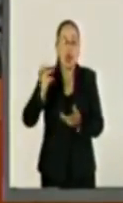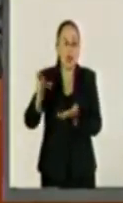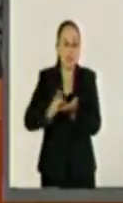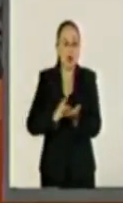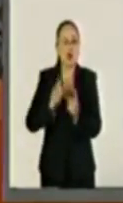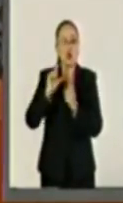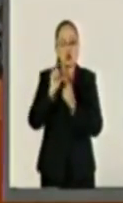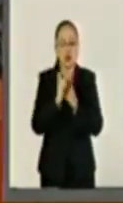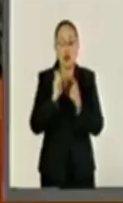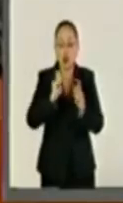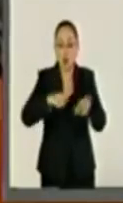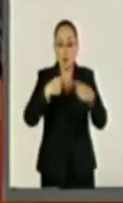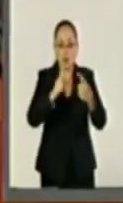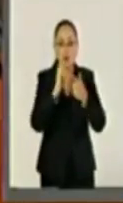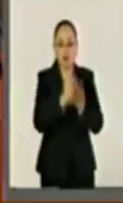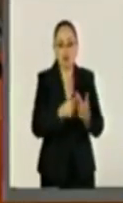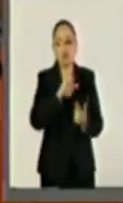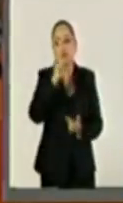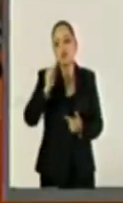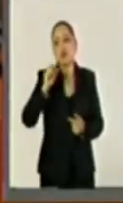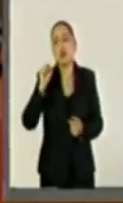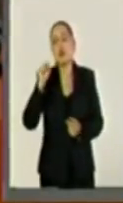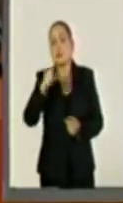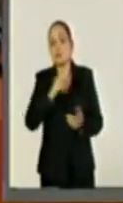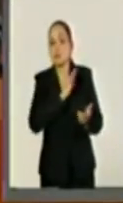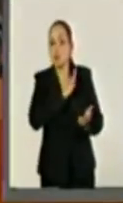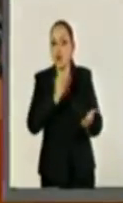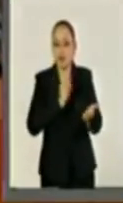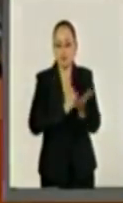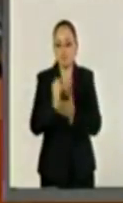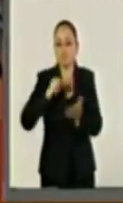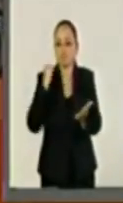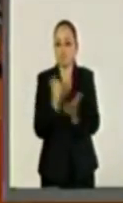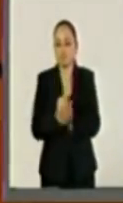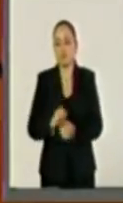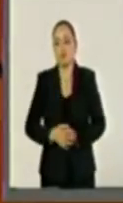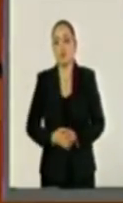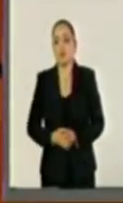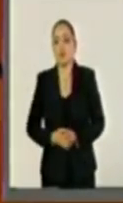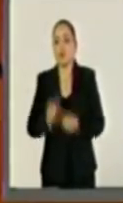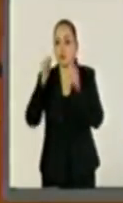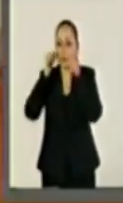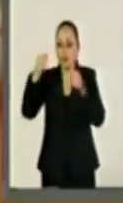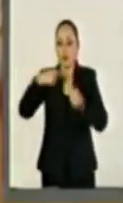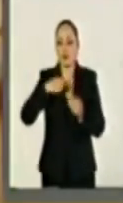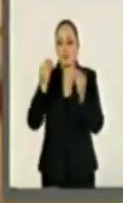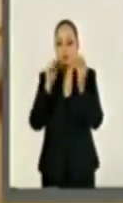su oportunidad se dictamine de manera favorable. Por su atención, muchas gracias. Gracias.